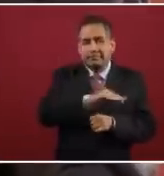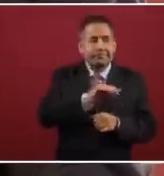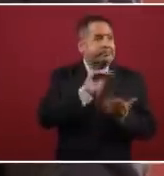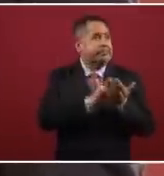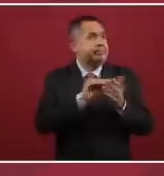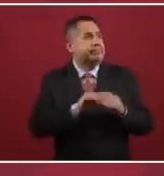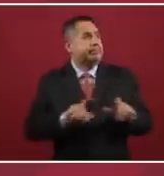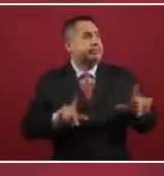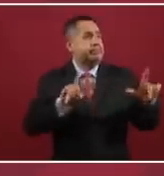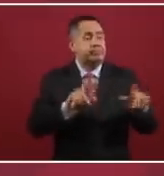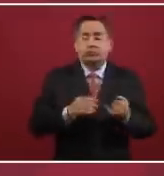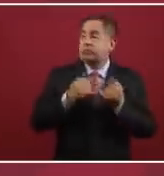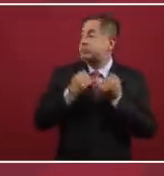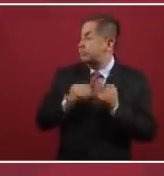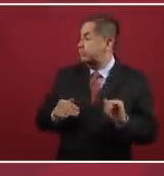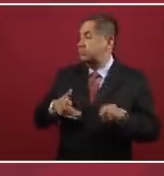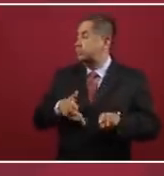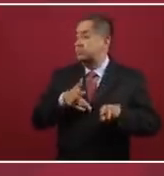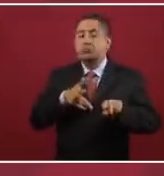y cortaron el listón